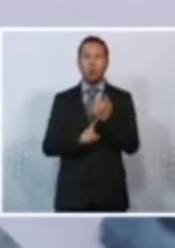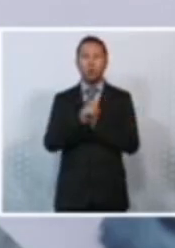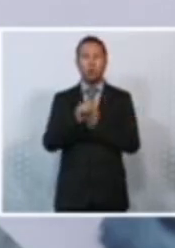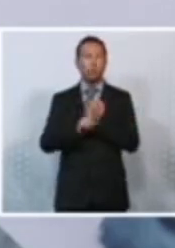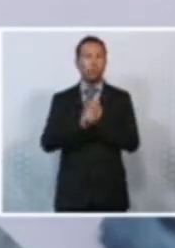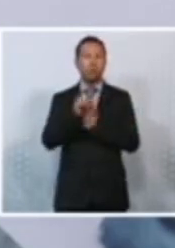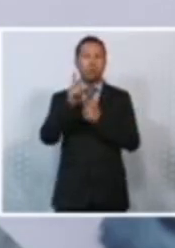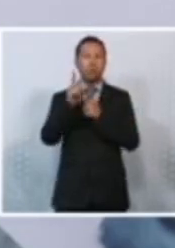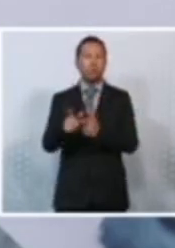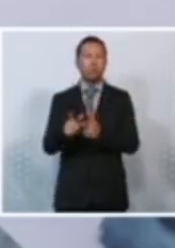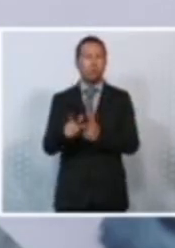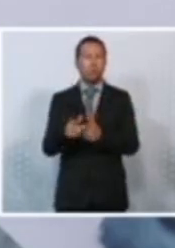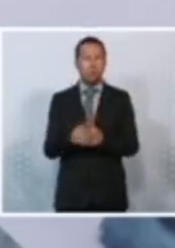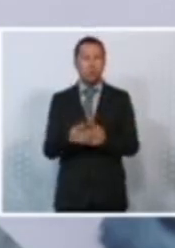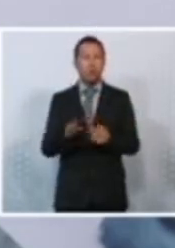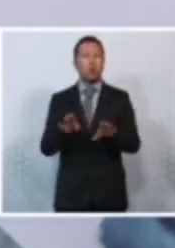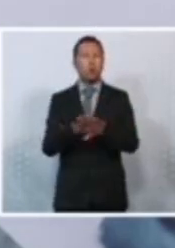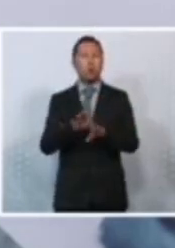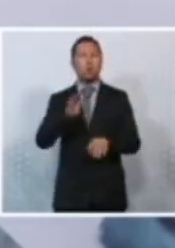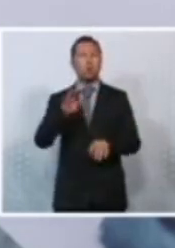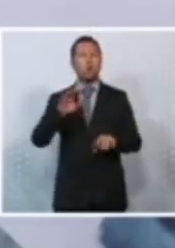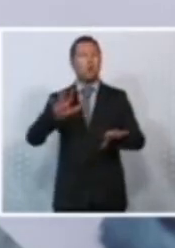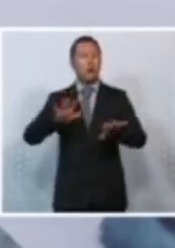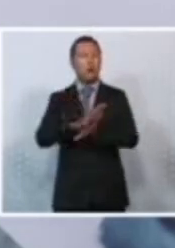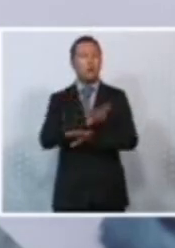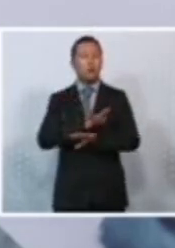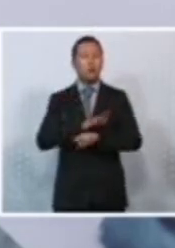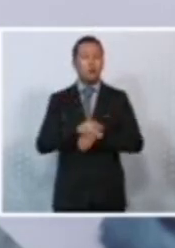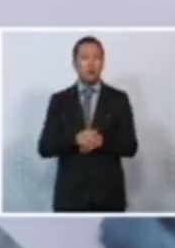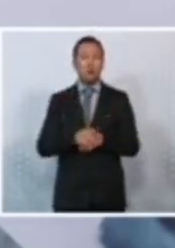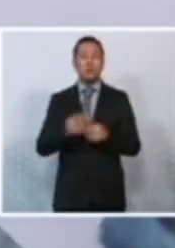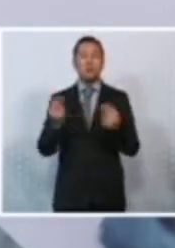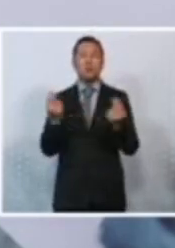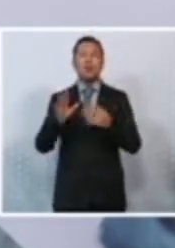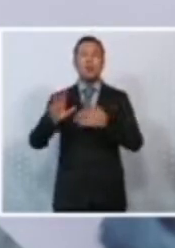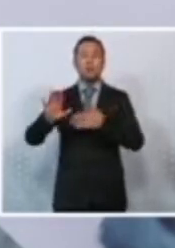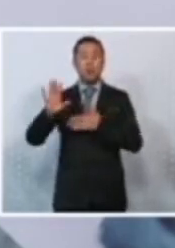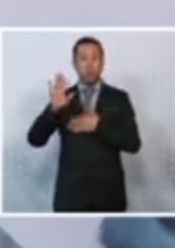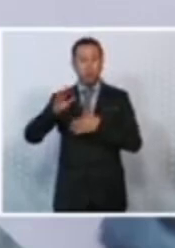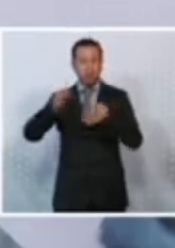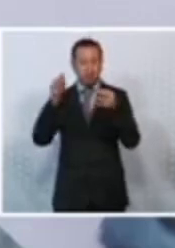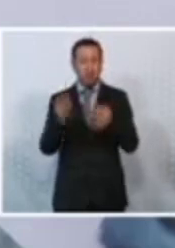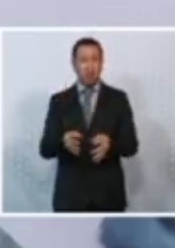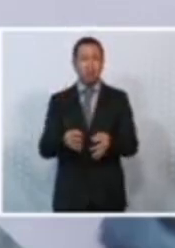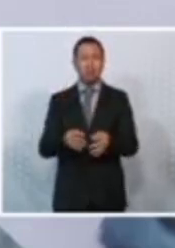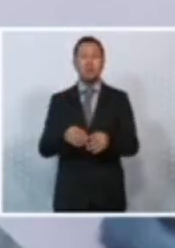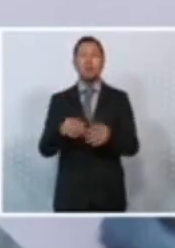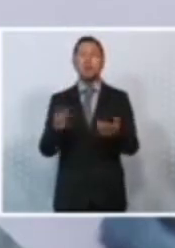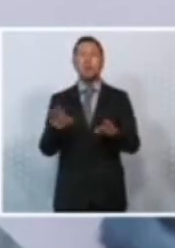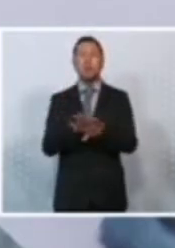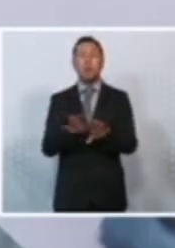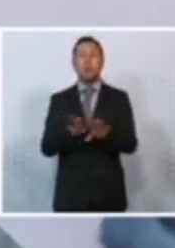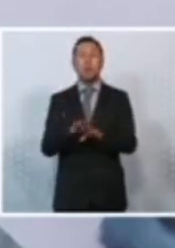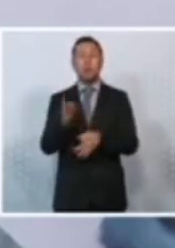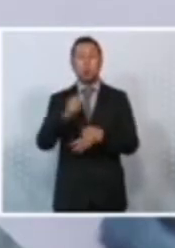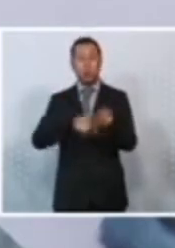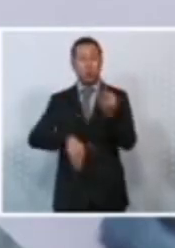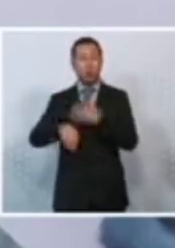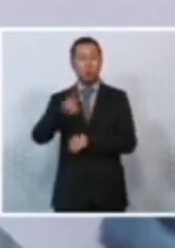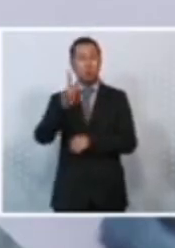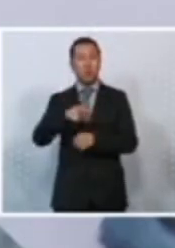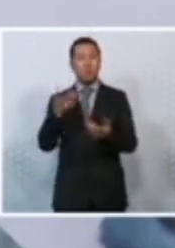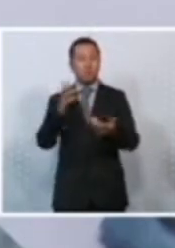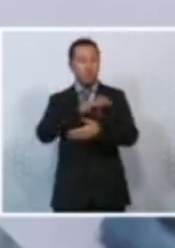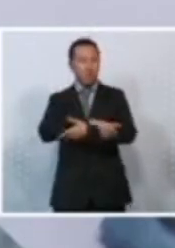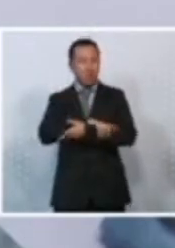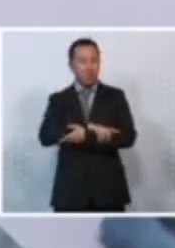revertir todo esto es dejando de hacer lo mismo dejando de creer en promesas vacías y hacer una gran alianza social entre todas y